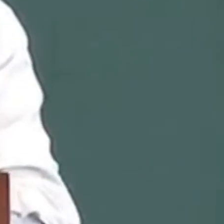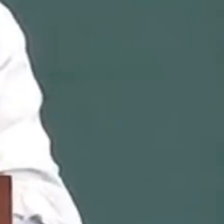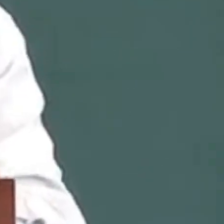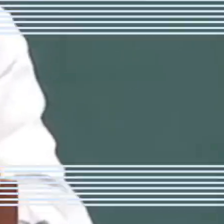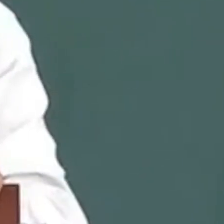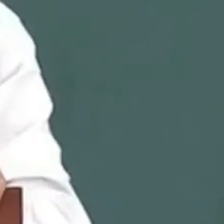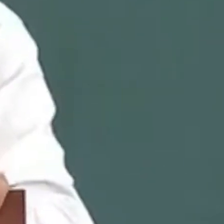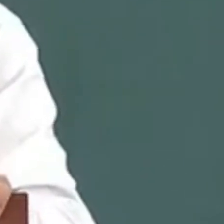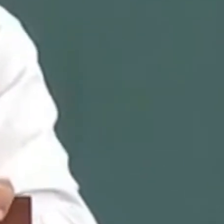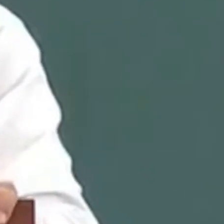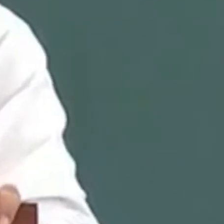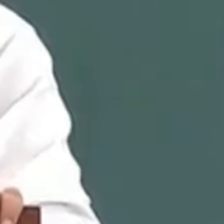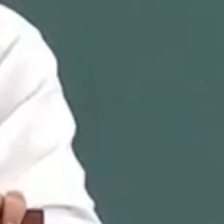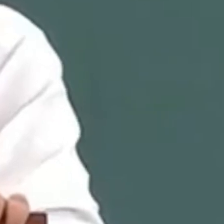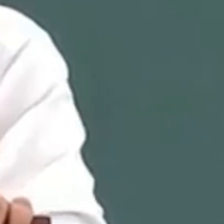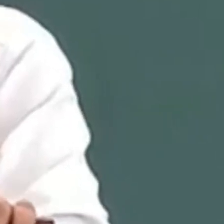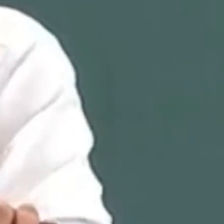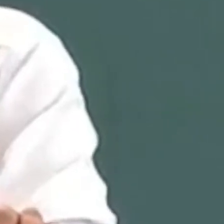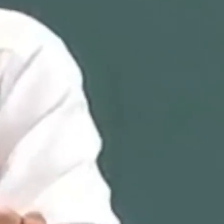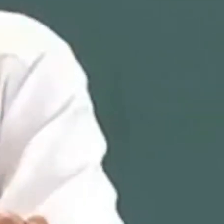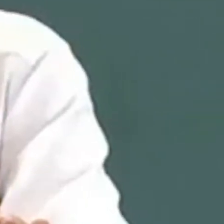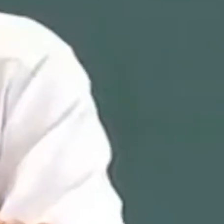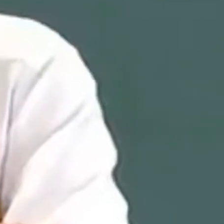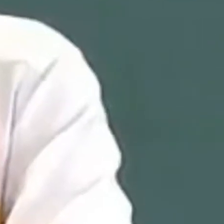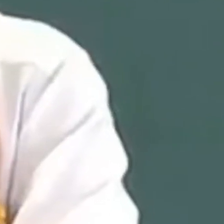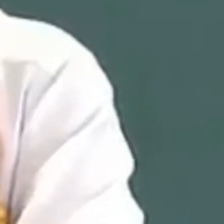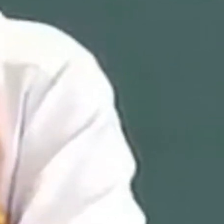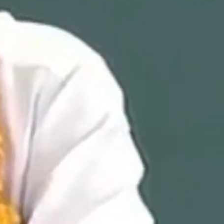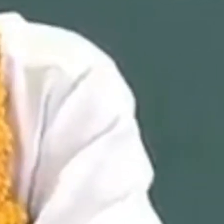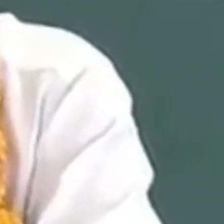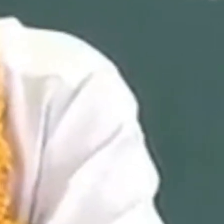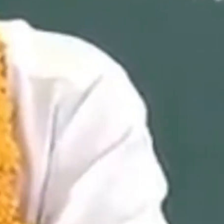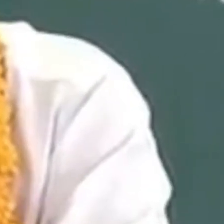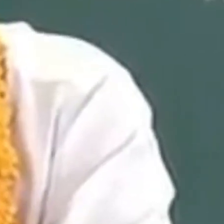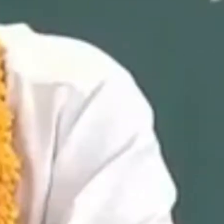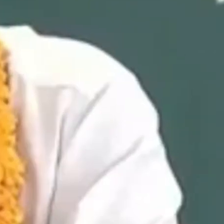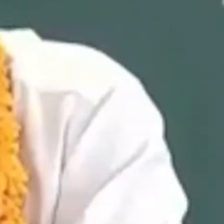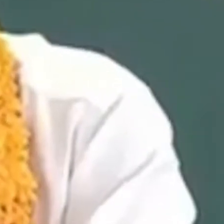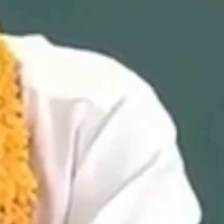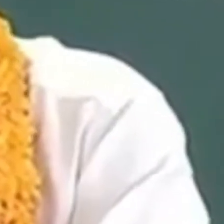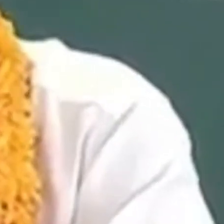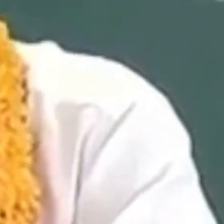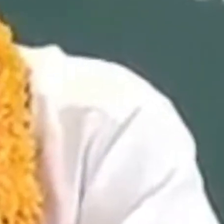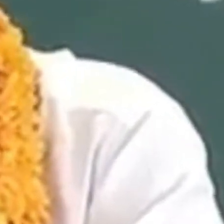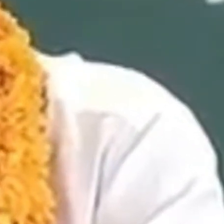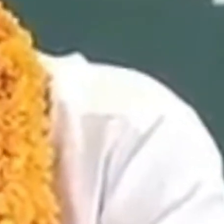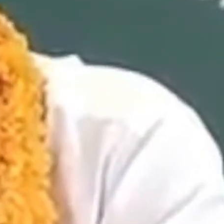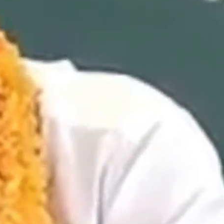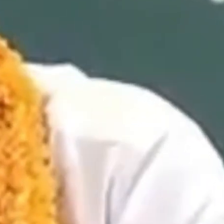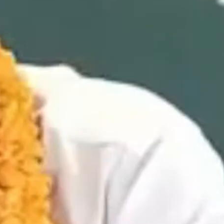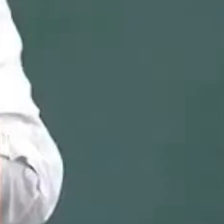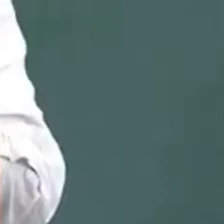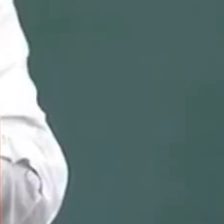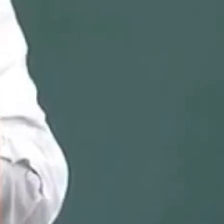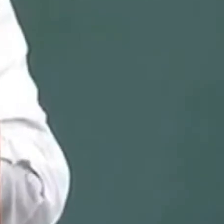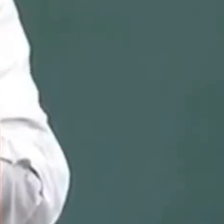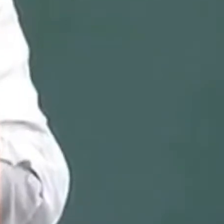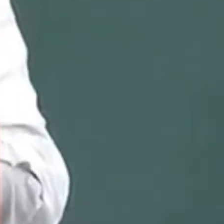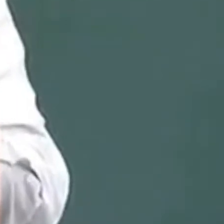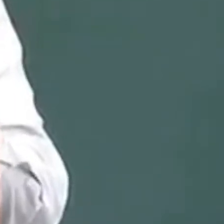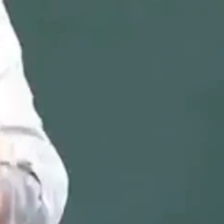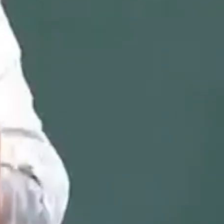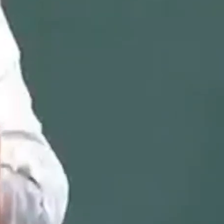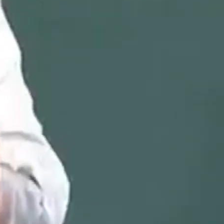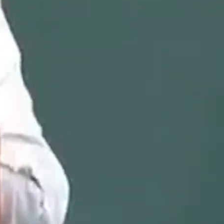Se va a desterrar la corrupción del país y se va a desterrar la corrupción y la impunidad. Me